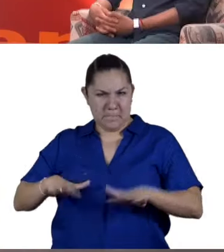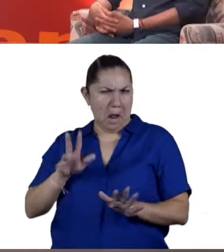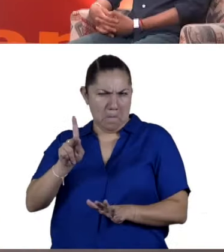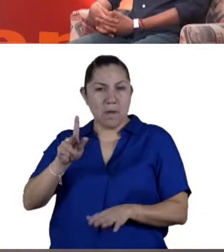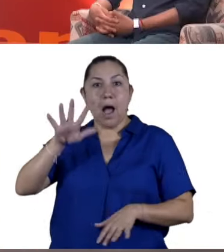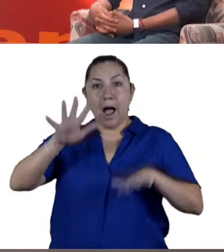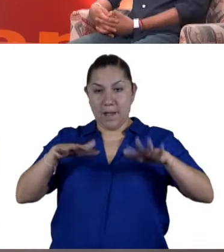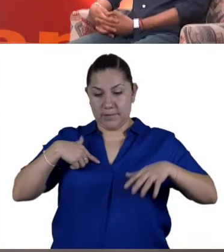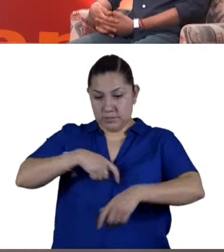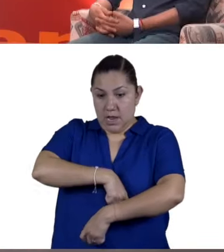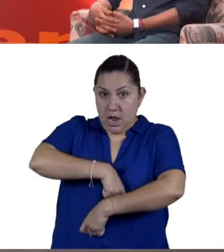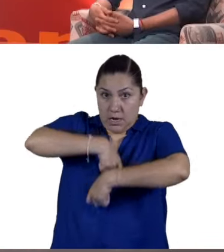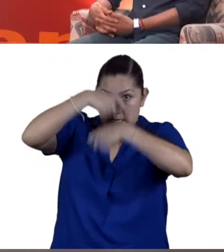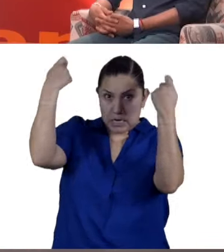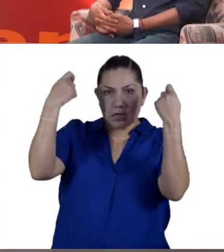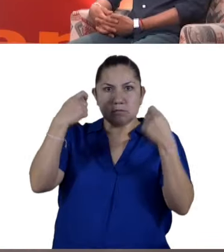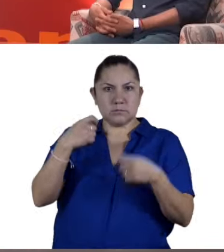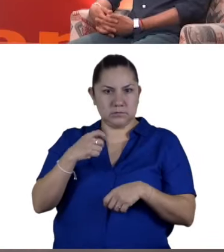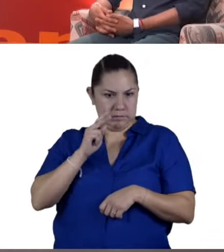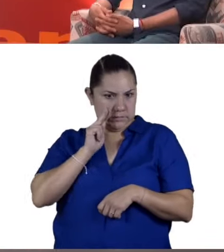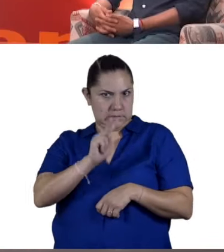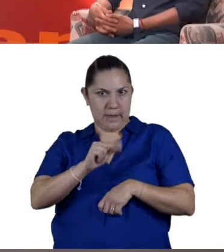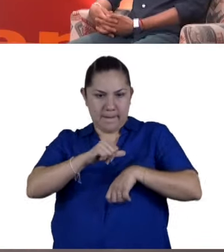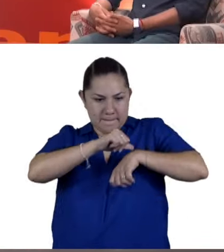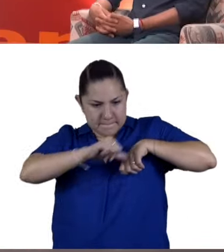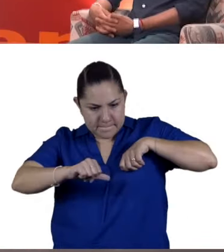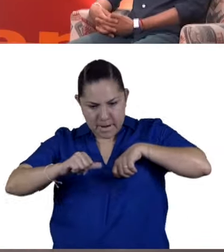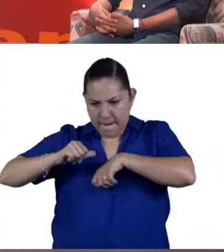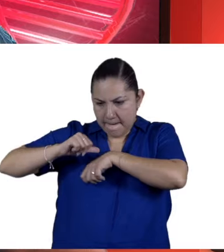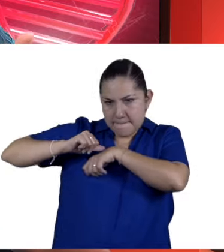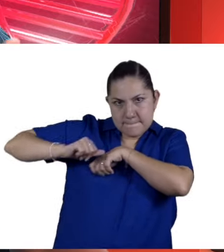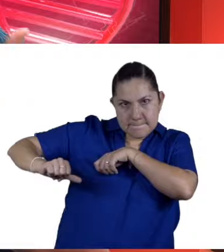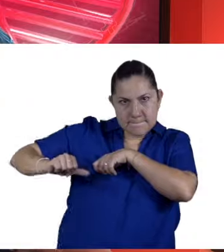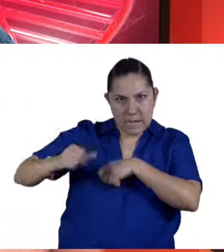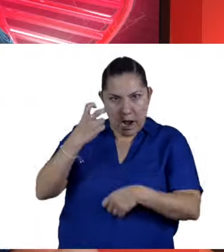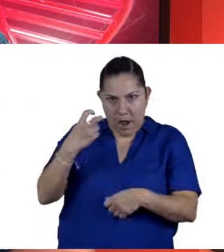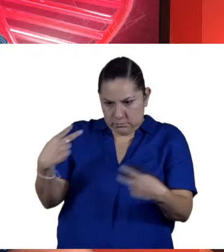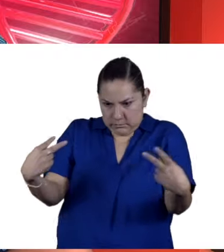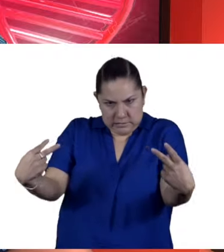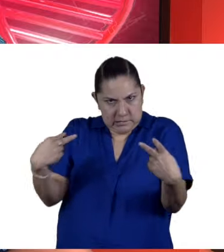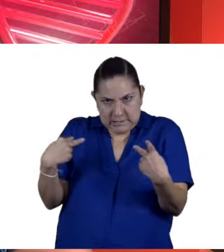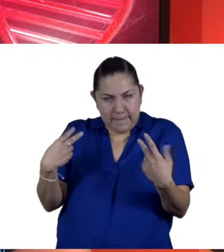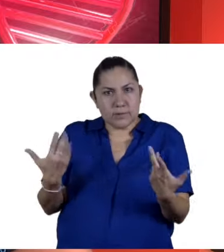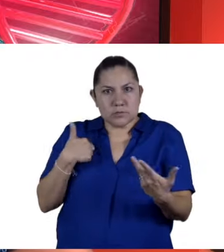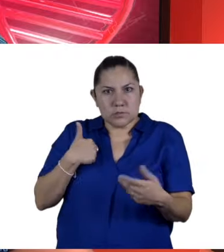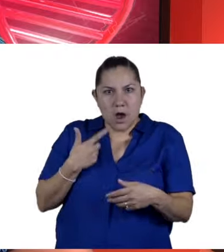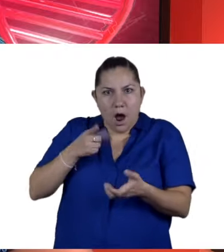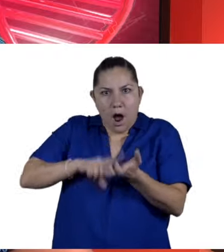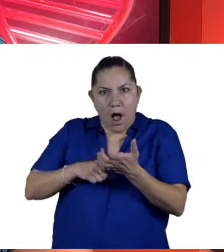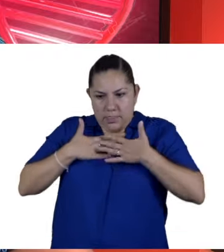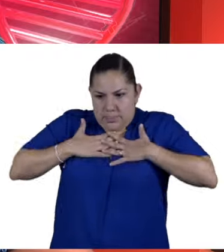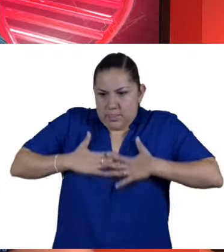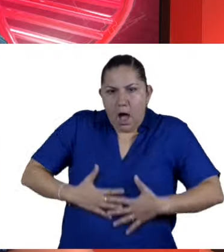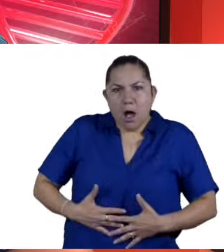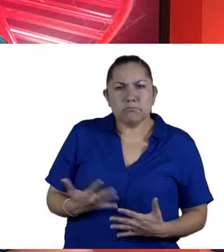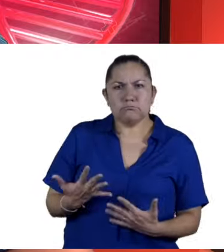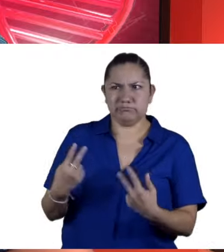sin la playera, pues, se pueden ver mis cicatrices y podría literal sentirme desnudo. Y,